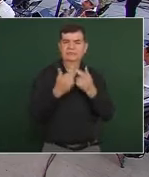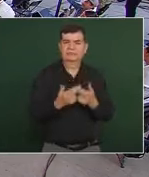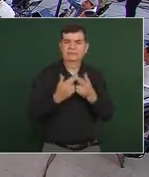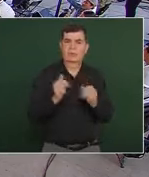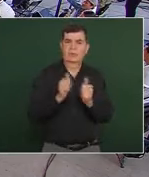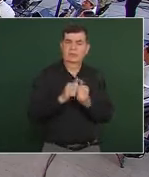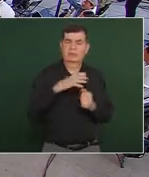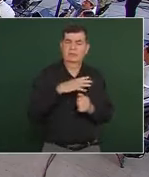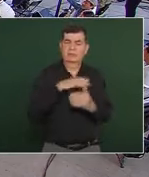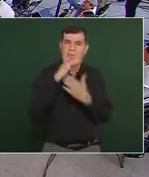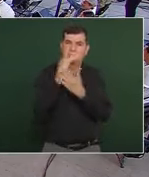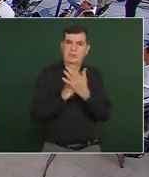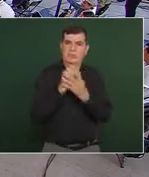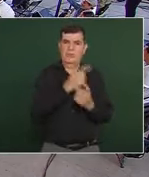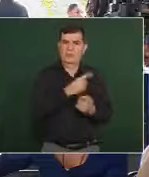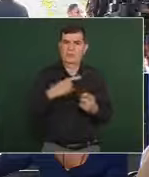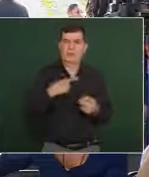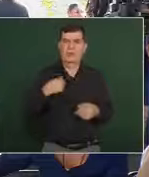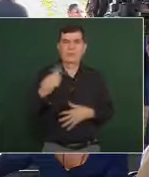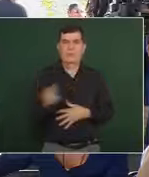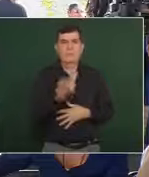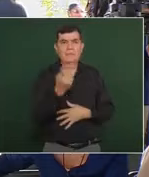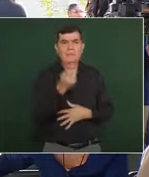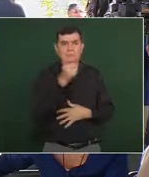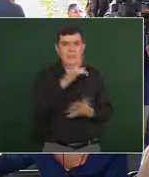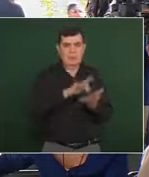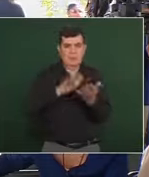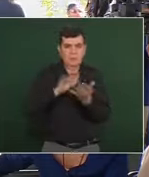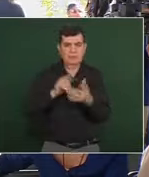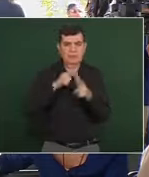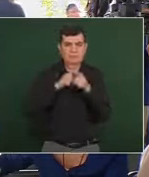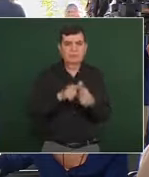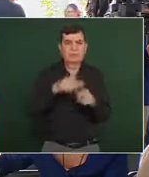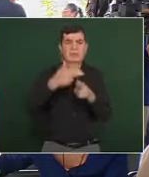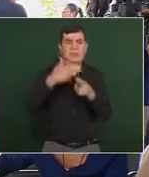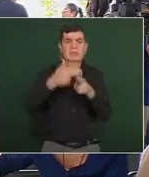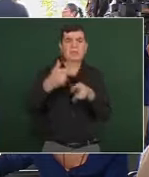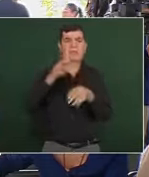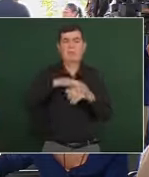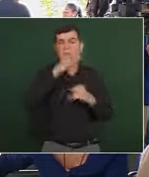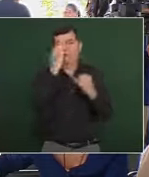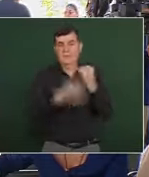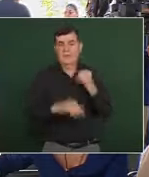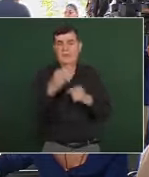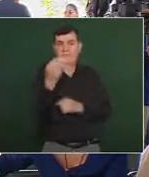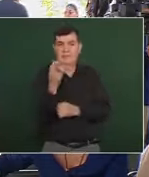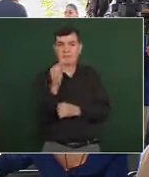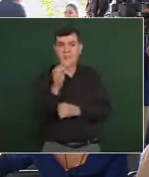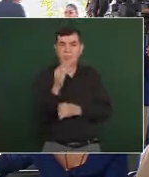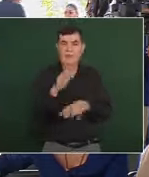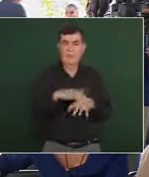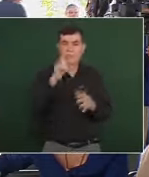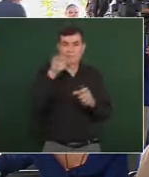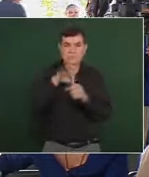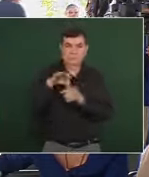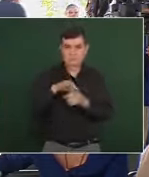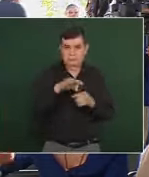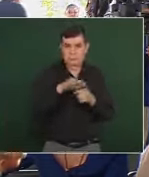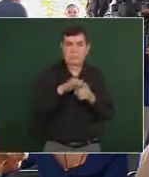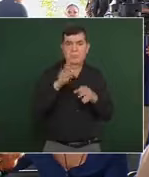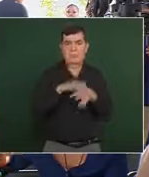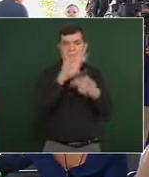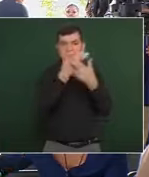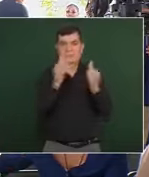tres primeros con menor deuda. Le pregunto, señor presidente, si los apoyos seguirán hasta el último día de febrero por esto de la veda electoral, para que